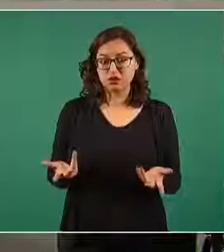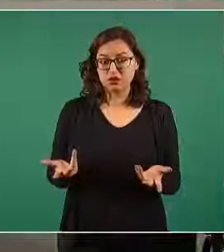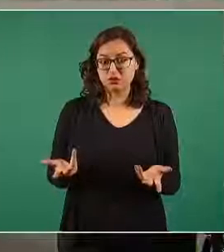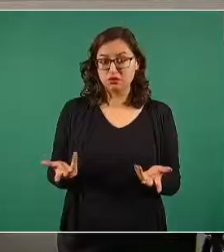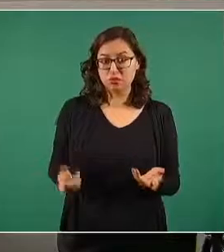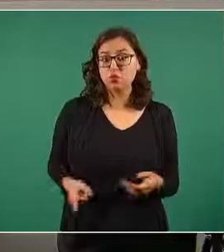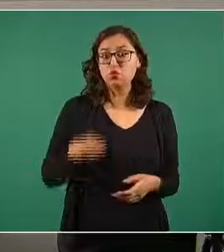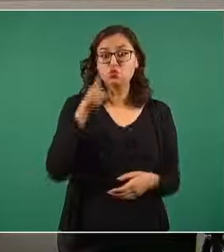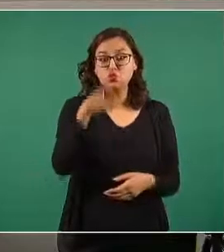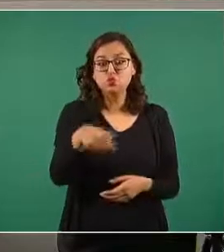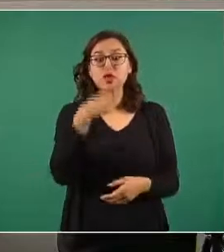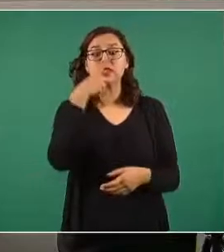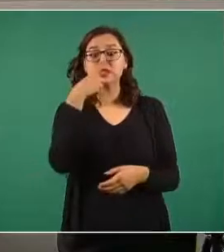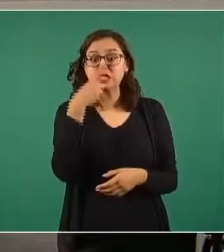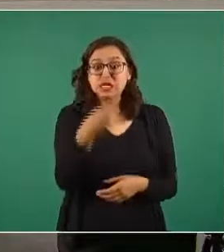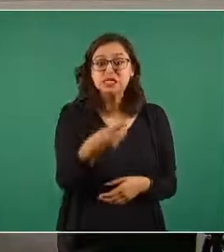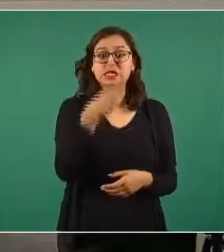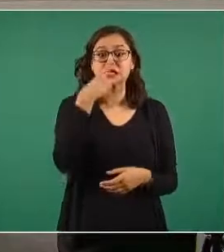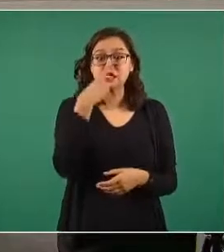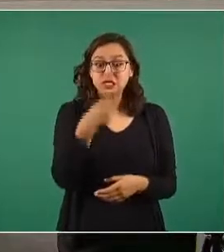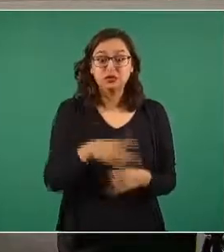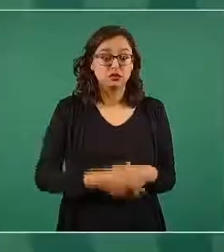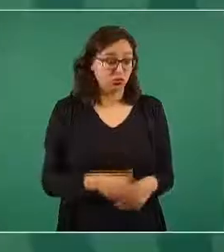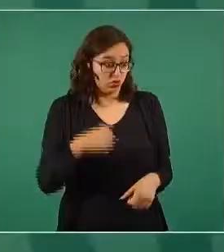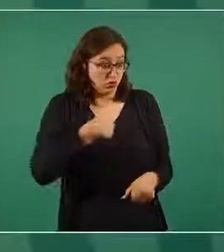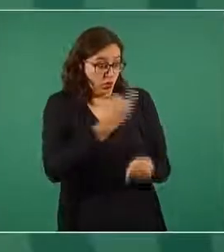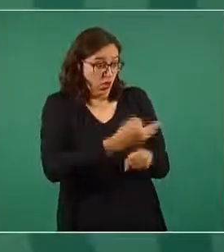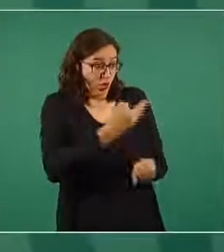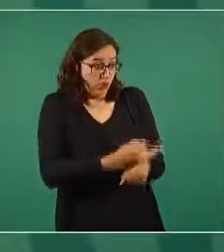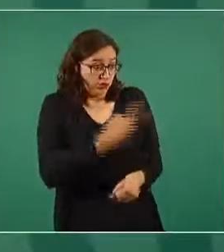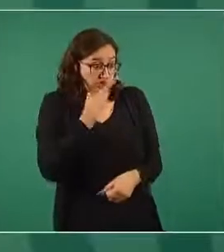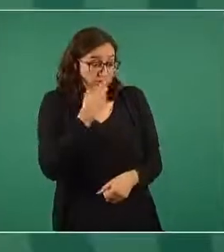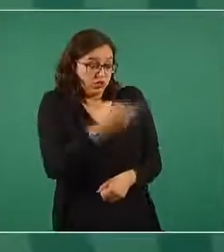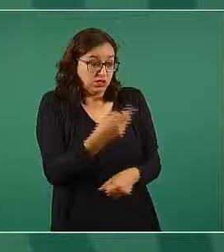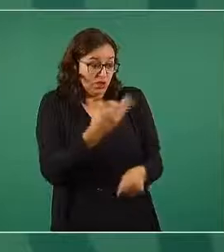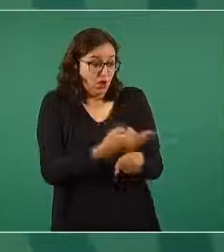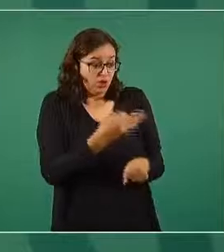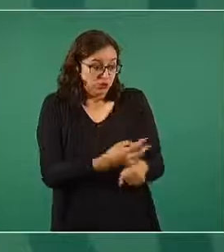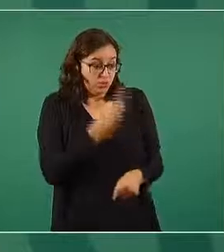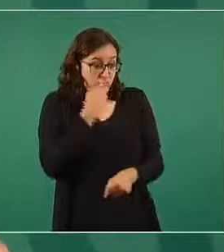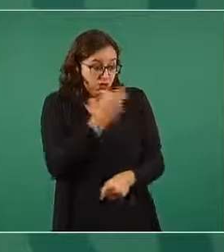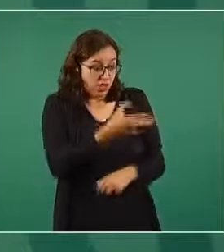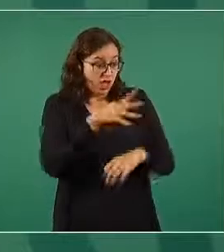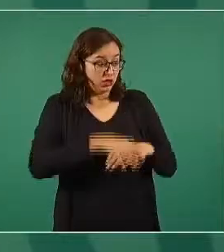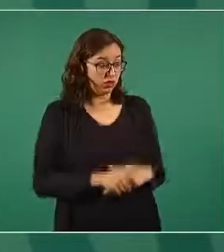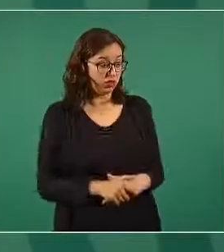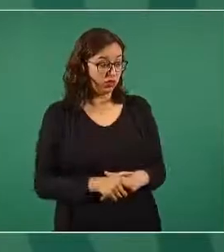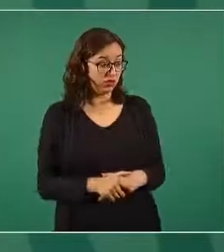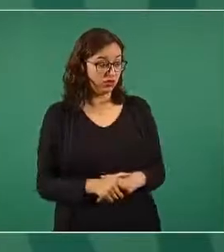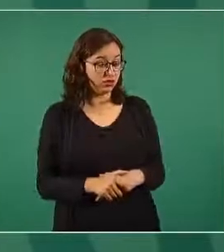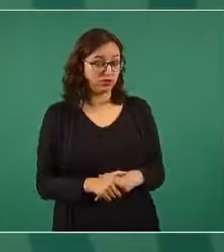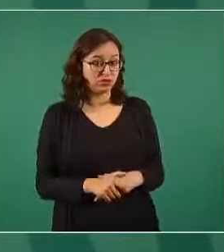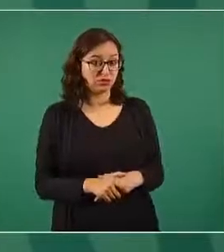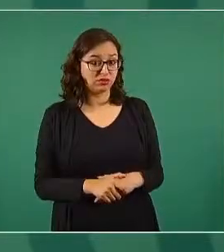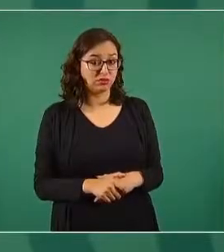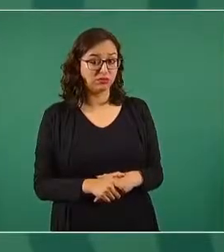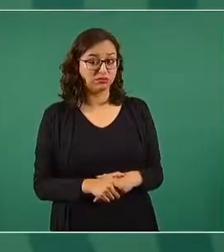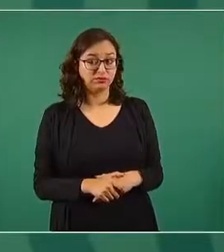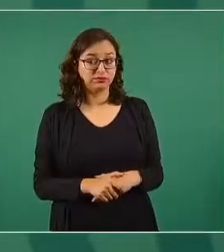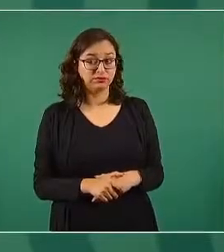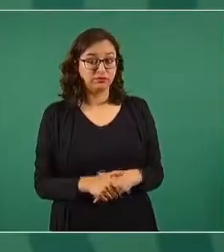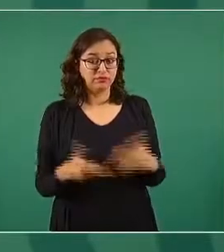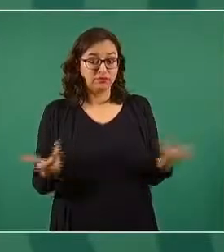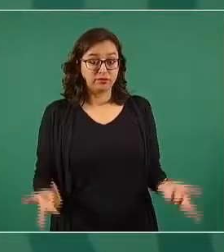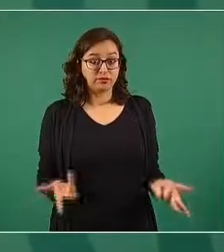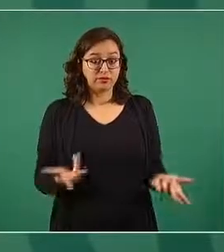lo que usted diga es No, y lo estoy diciendo gran importancia. porque era